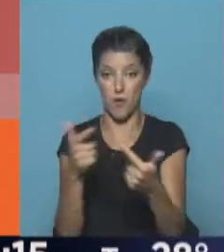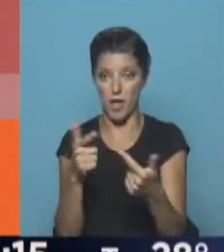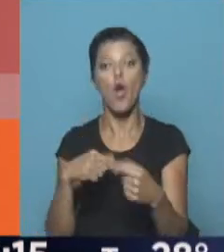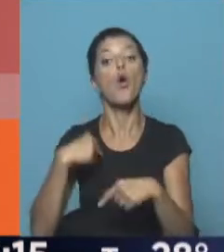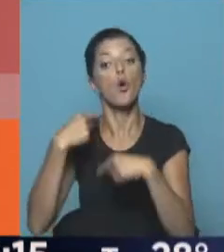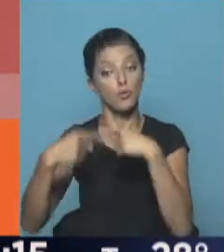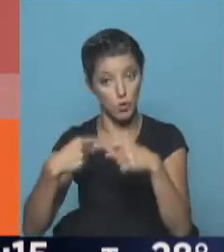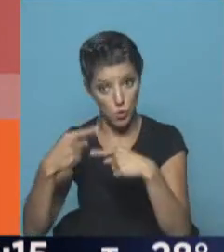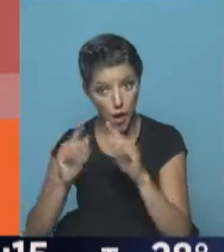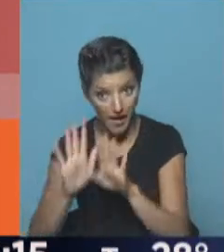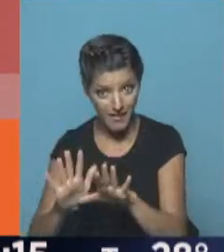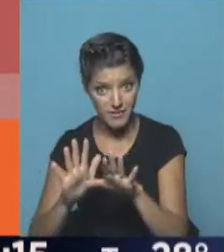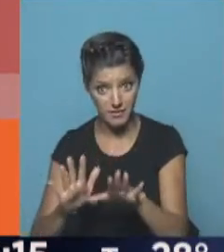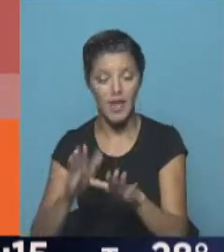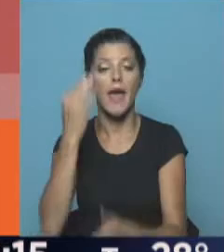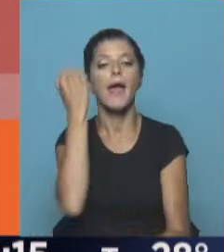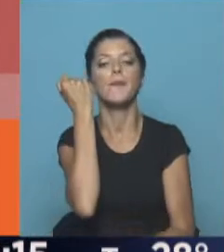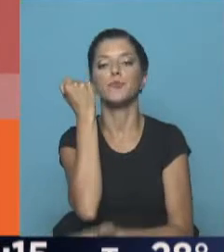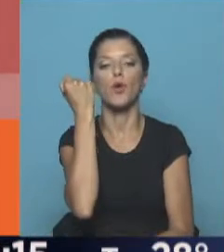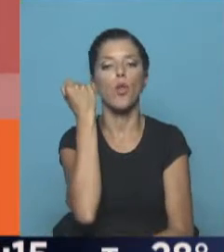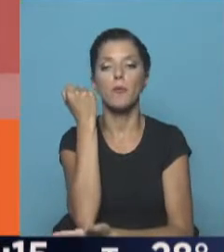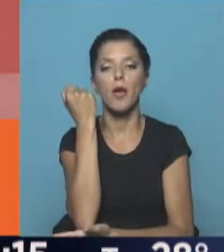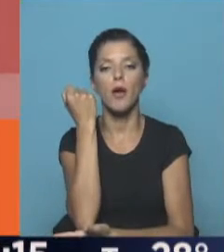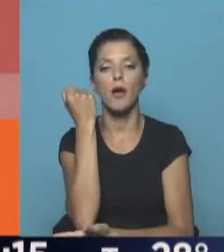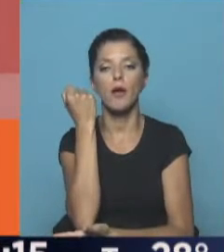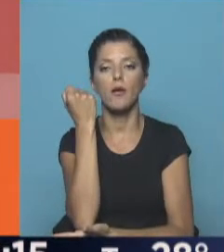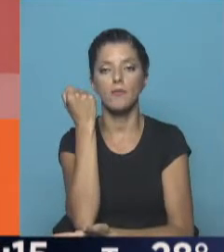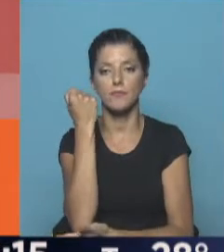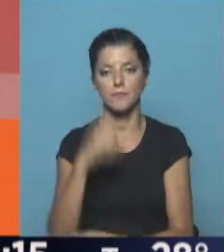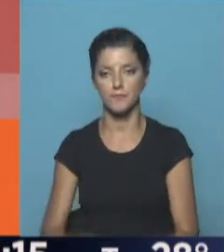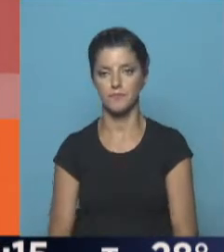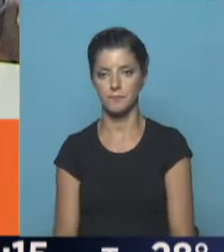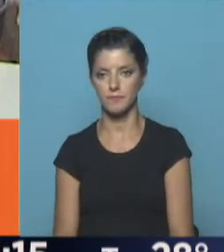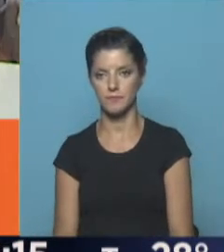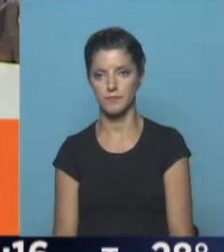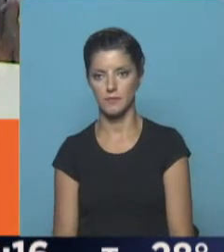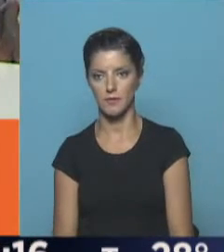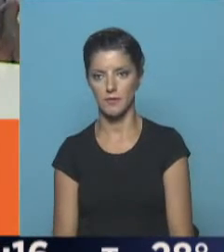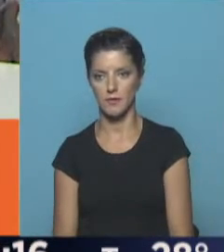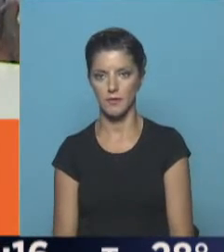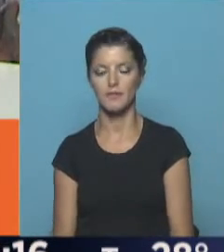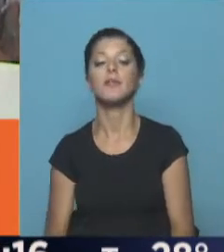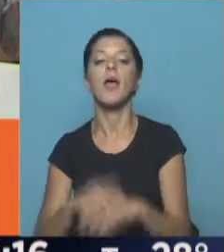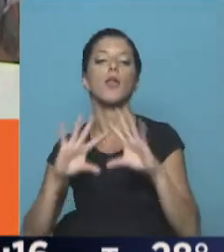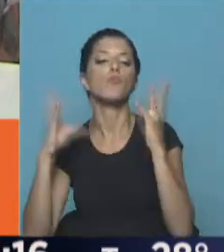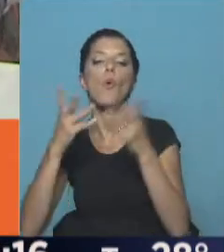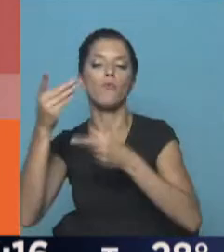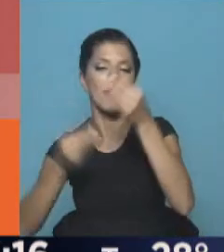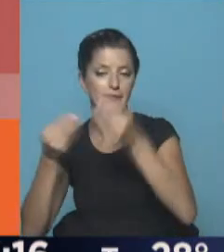habiendo una economía que tiende hacia un sobre valor en el mundo financiero